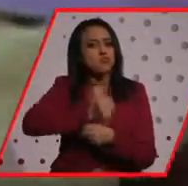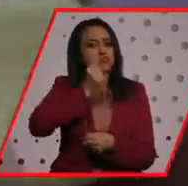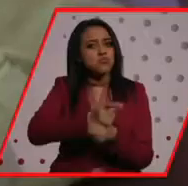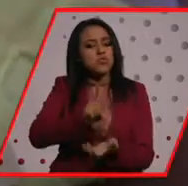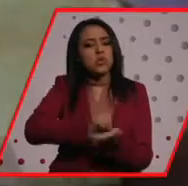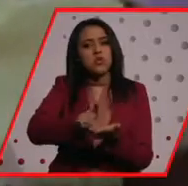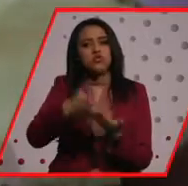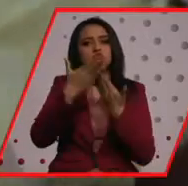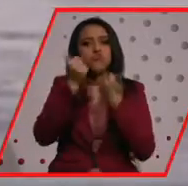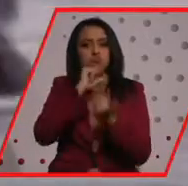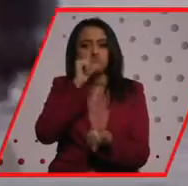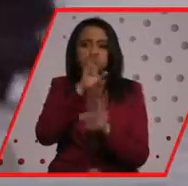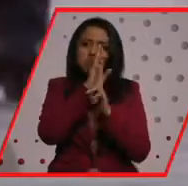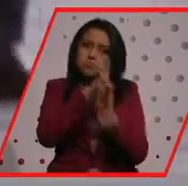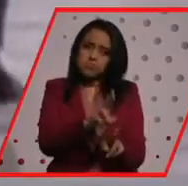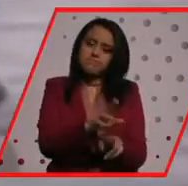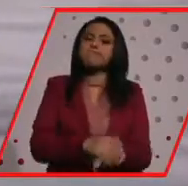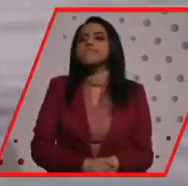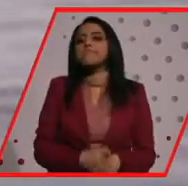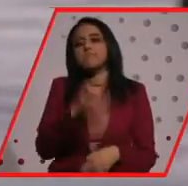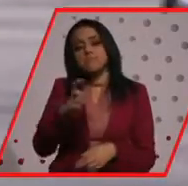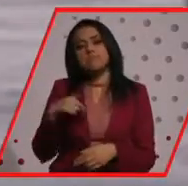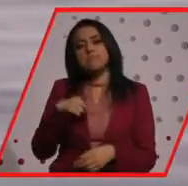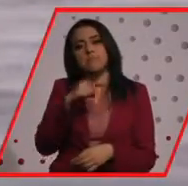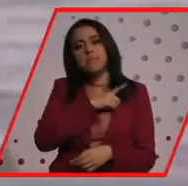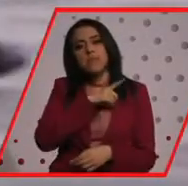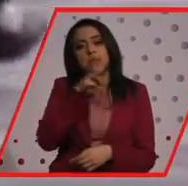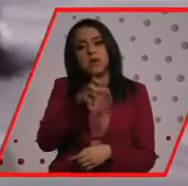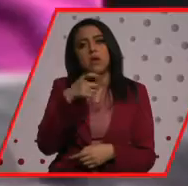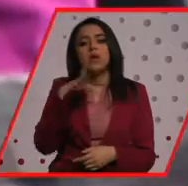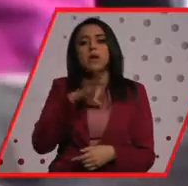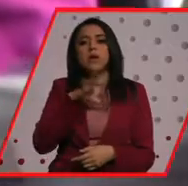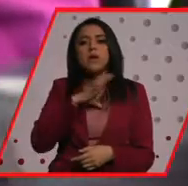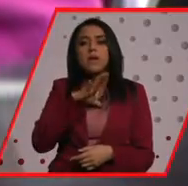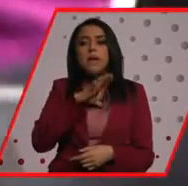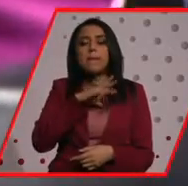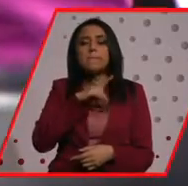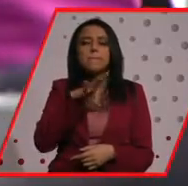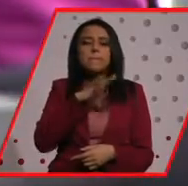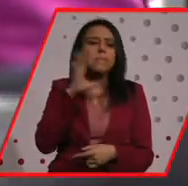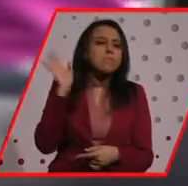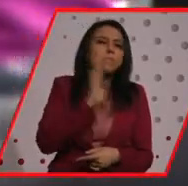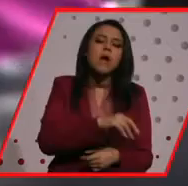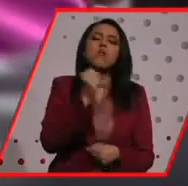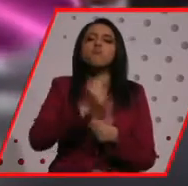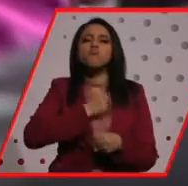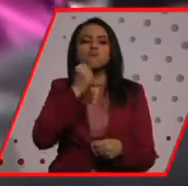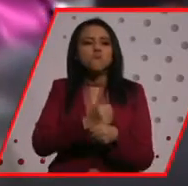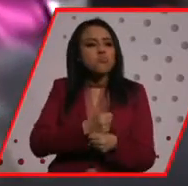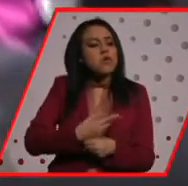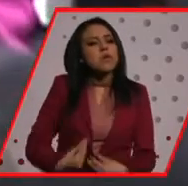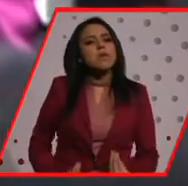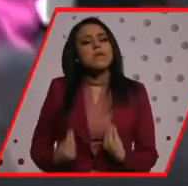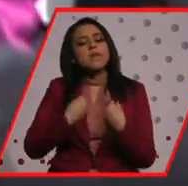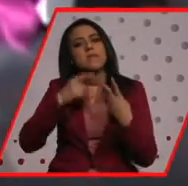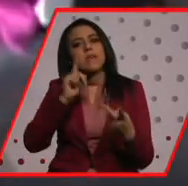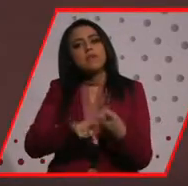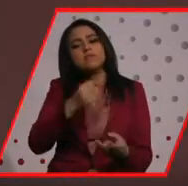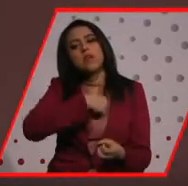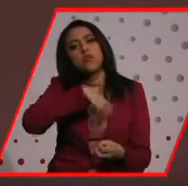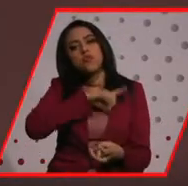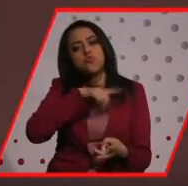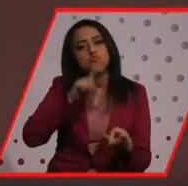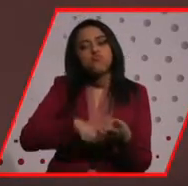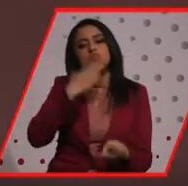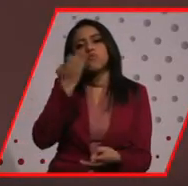derechos humanos de ellas y son consideradas como prácticas nocivas que afectan gravemente la vida, salud, educación e integridad